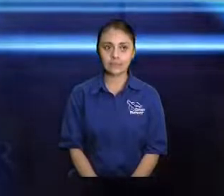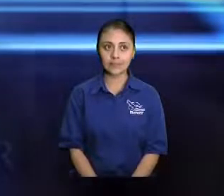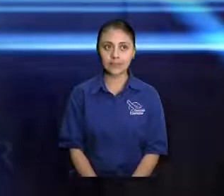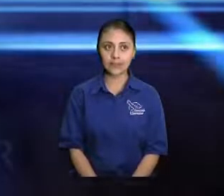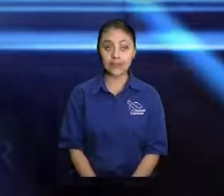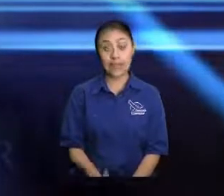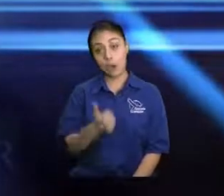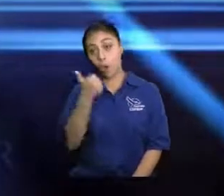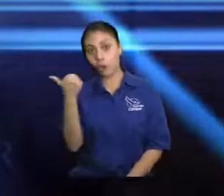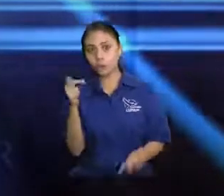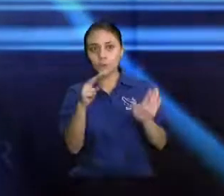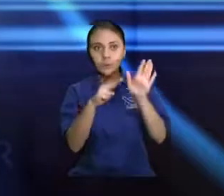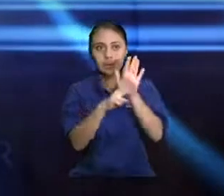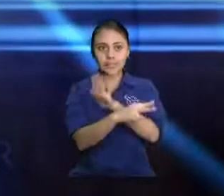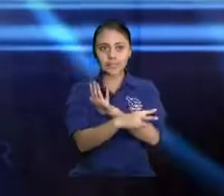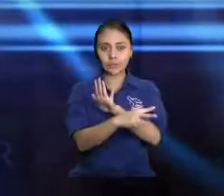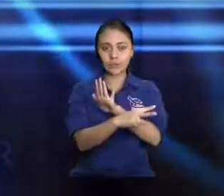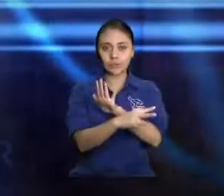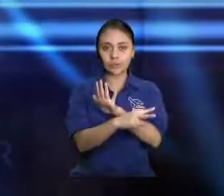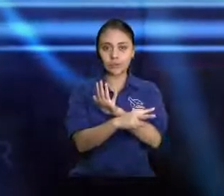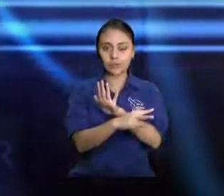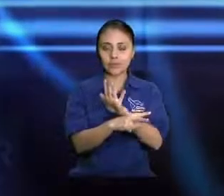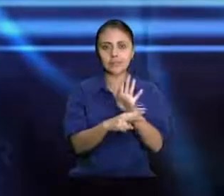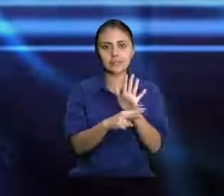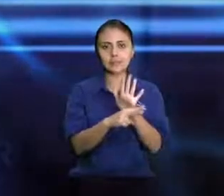¡Hala, qué tremendo! Aquí hay un montón.